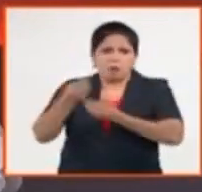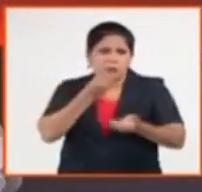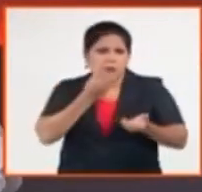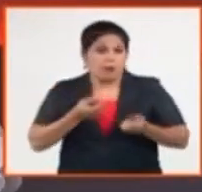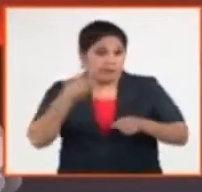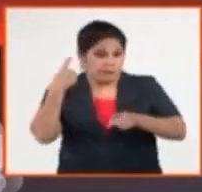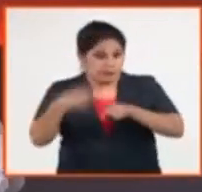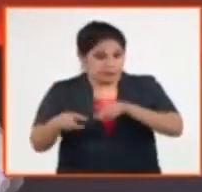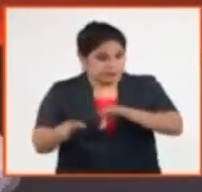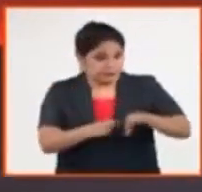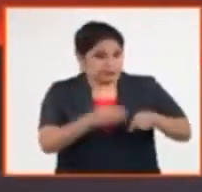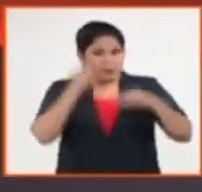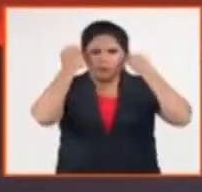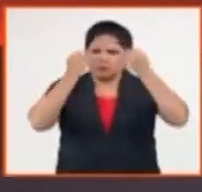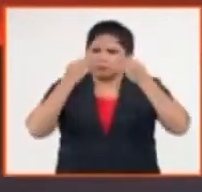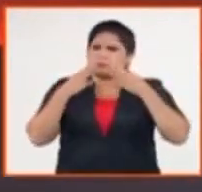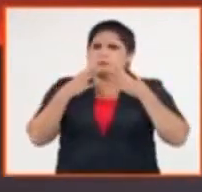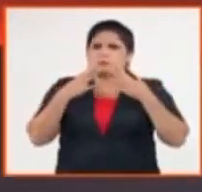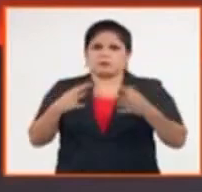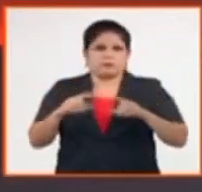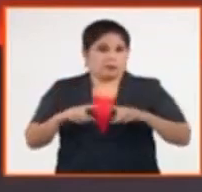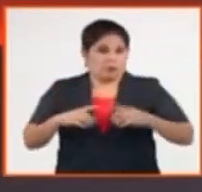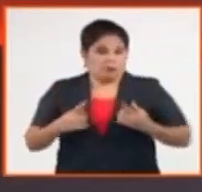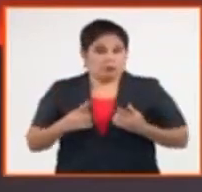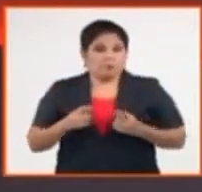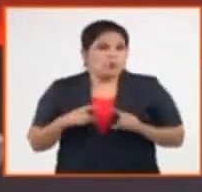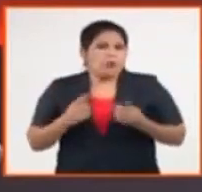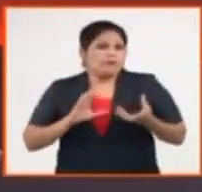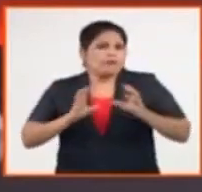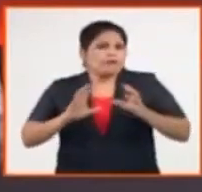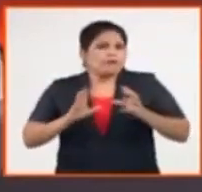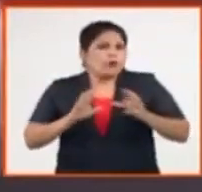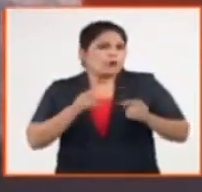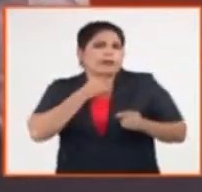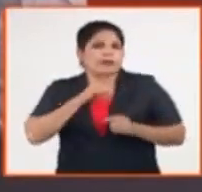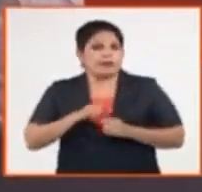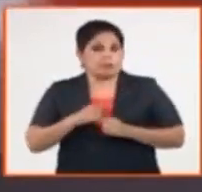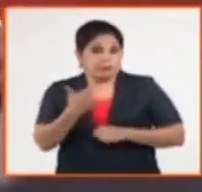que yo pienso muy importante, que es cuál es la efectividad